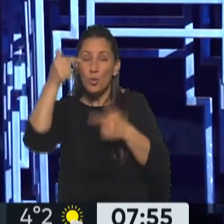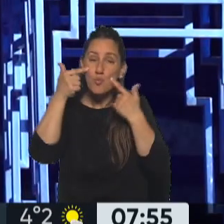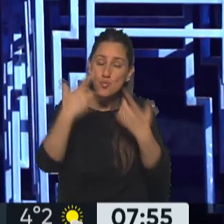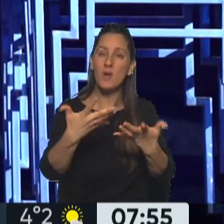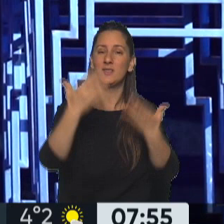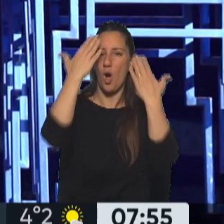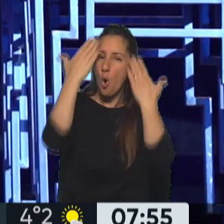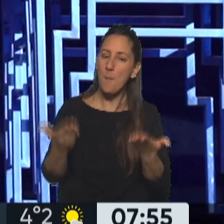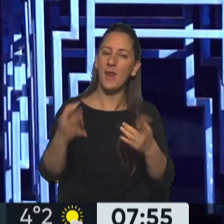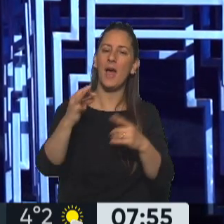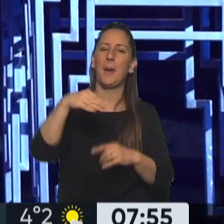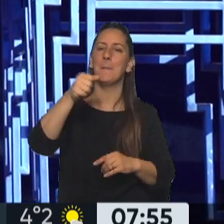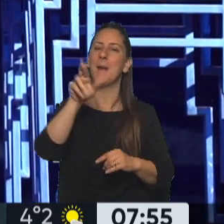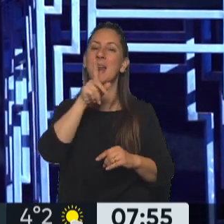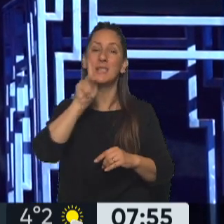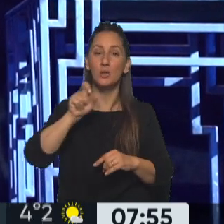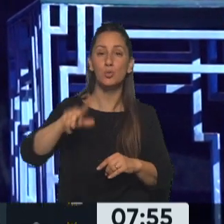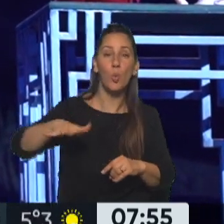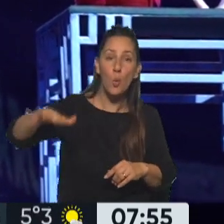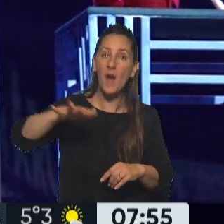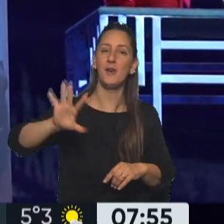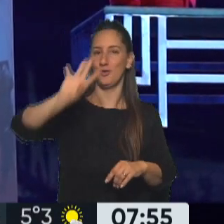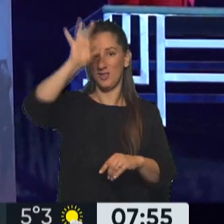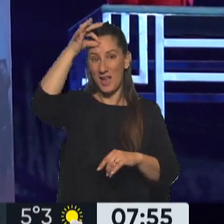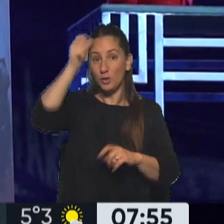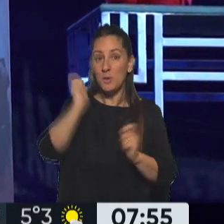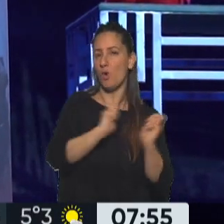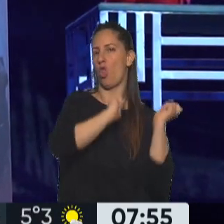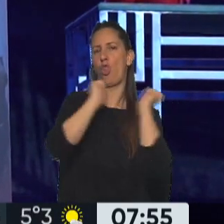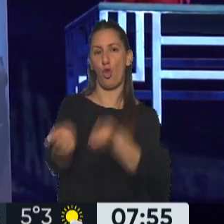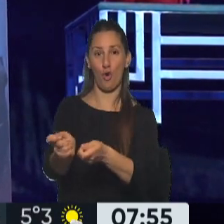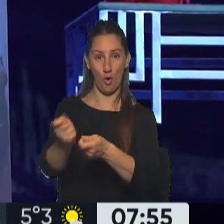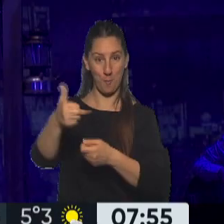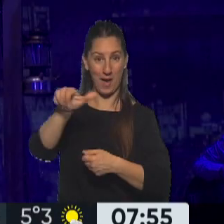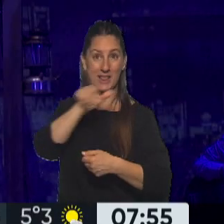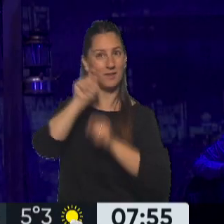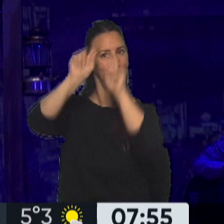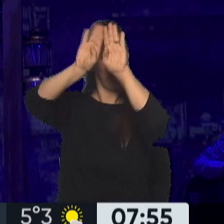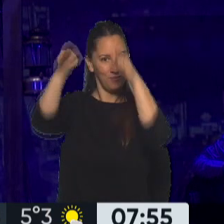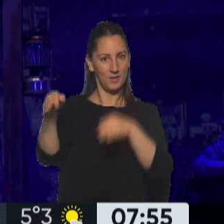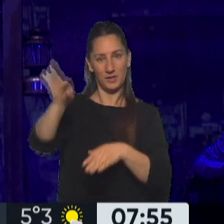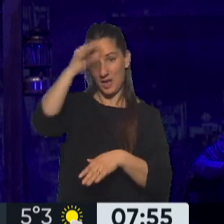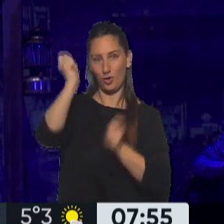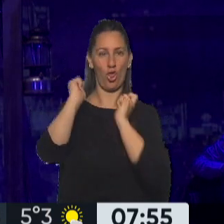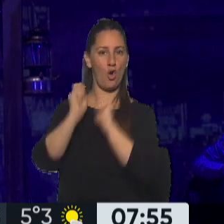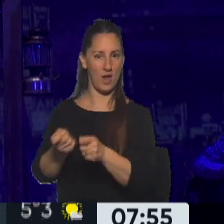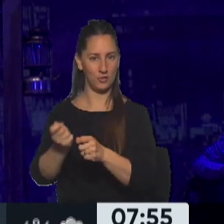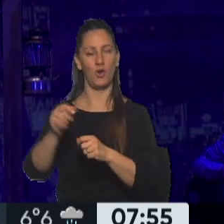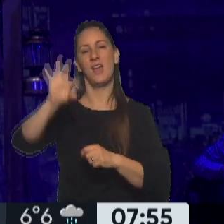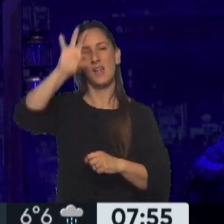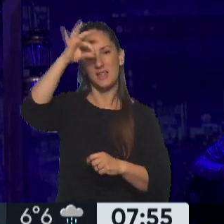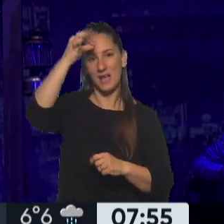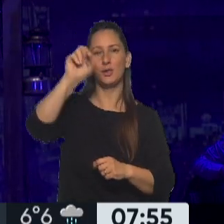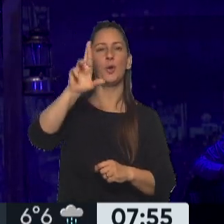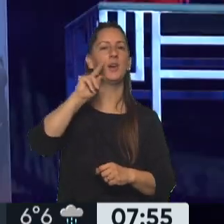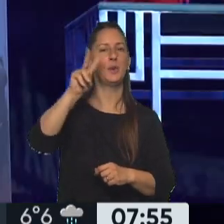Martín en su barrio y en el teatro que él mismo le donó al barrio y que forma parte del Complejo Teatral Buenos Aires, que es el Teatro de la Ribera.